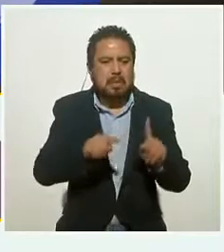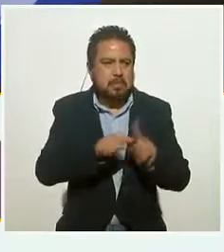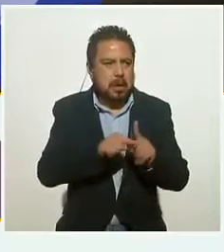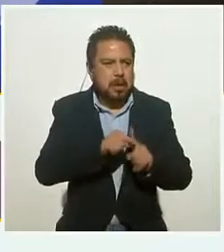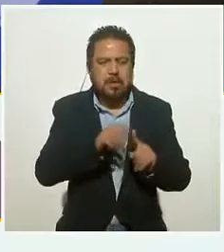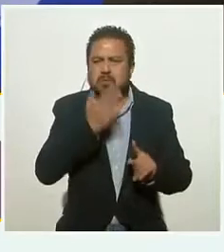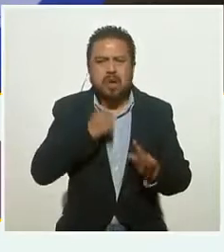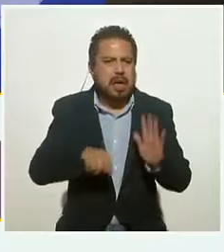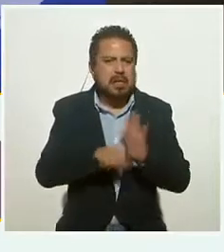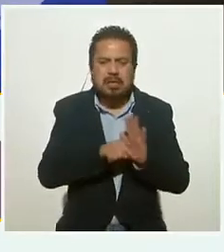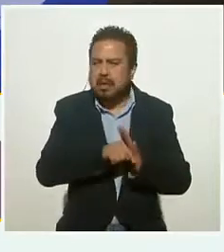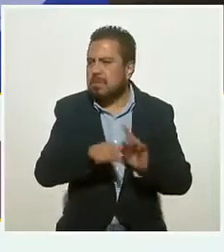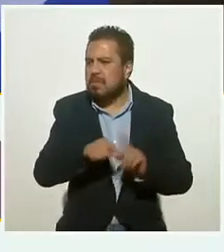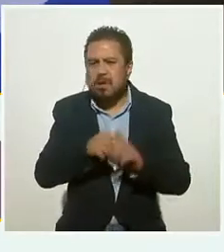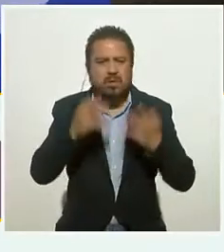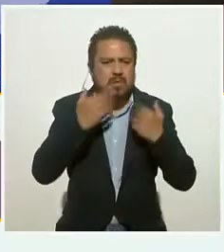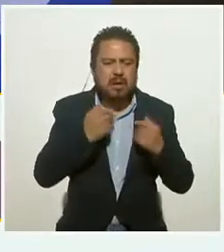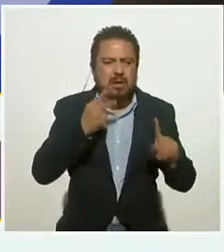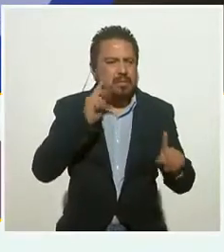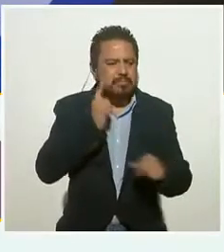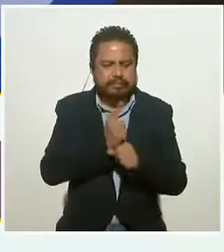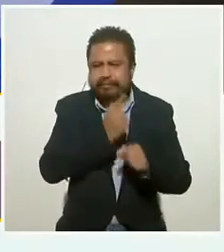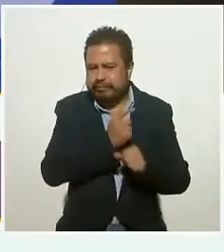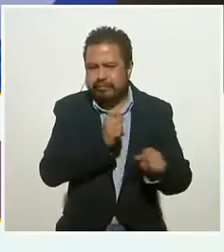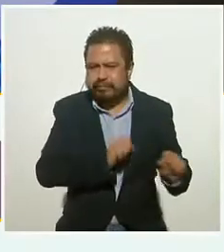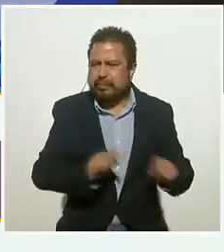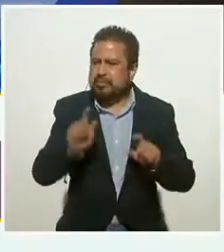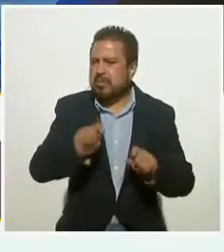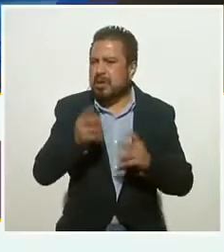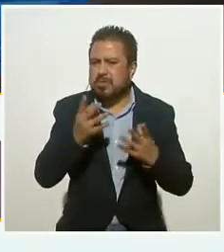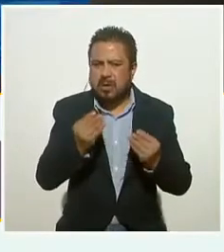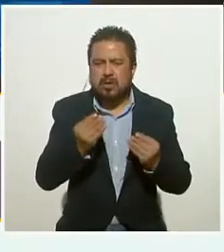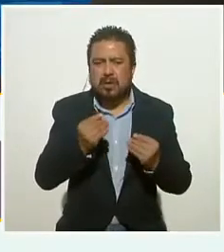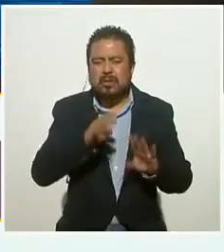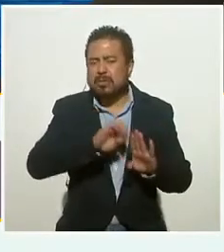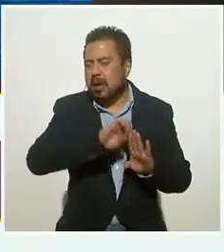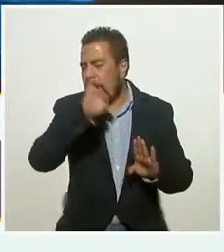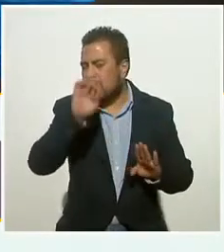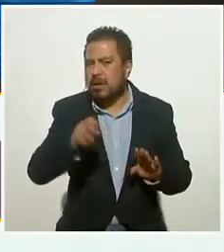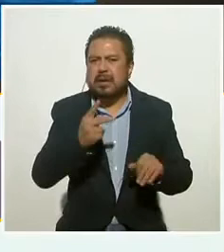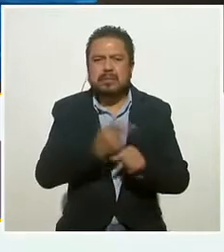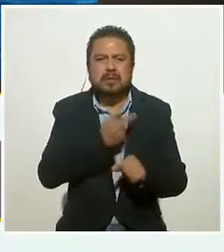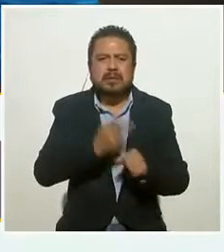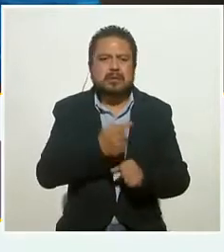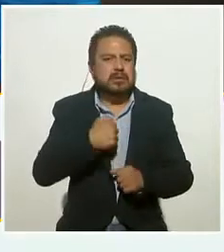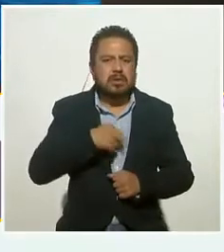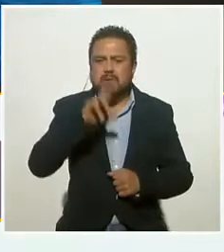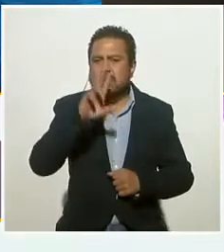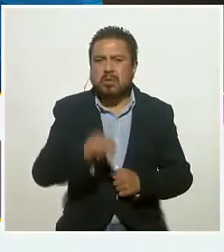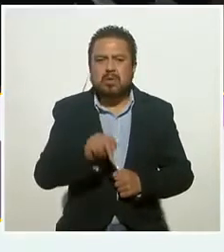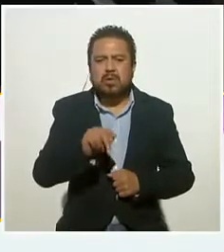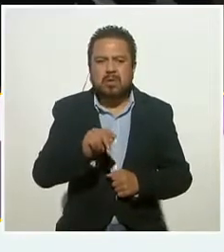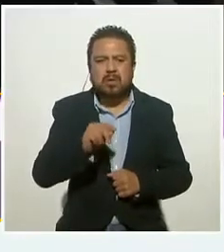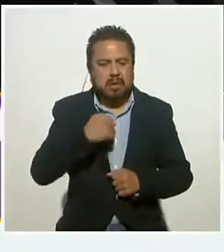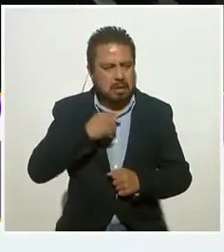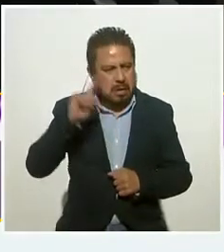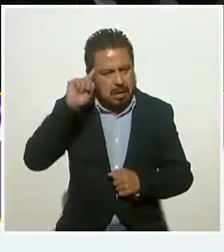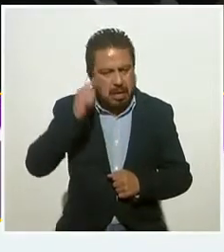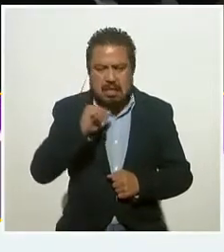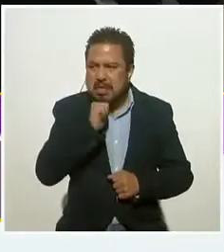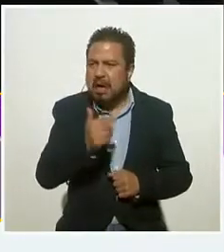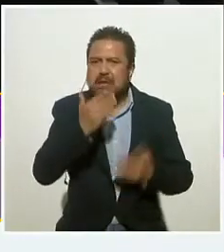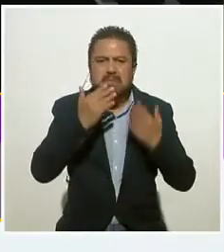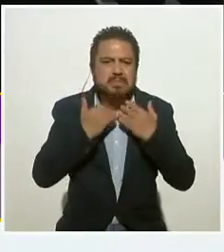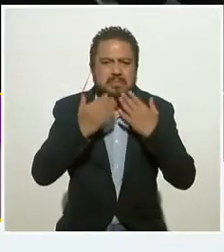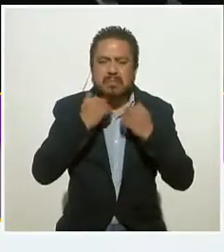hay negativas ni positivas, ¿no? Lo hemos visto muchísimo en este programa, pero por ejemplo, ¿qué pasa si yo no me sé enojar? O sea, o no me enojo, porque